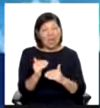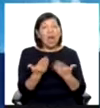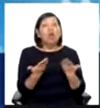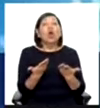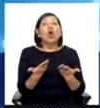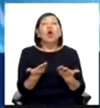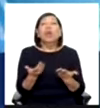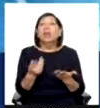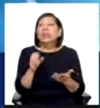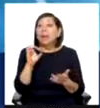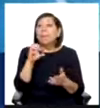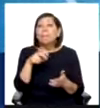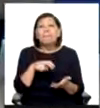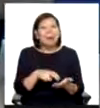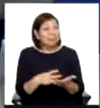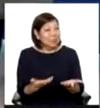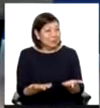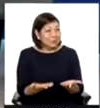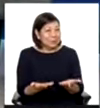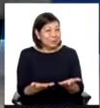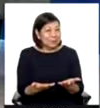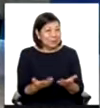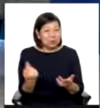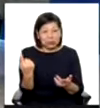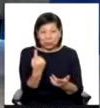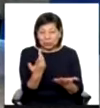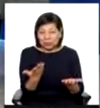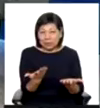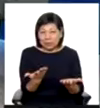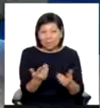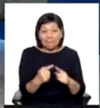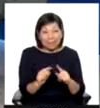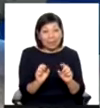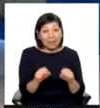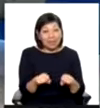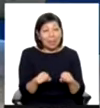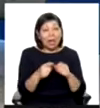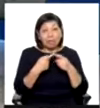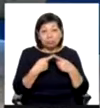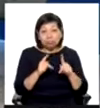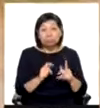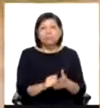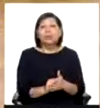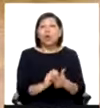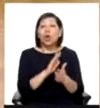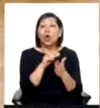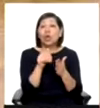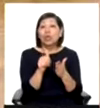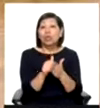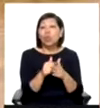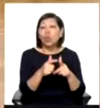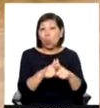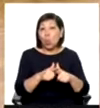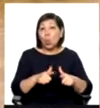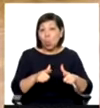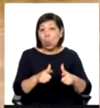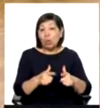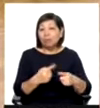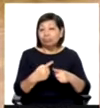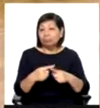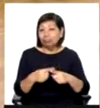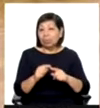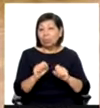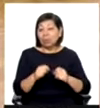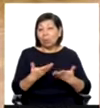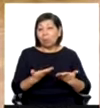dónde procede, pero no es que se van a usar solamente en ese ámbito, sino se difunden en todos los sitios donde esta variedad